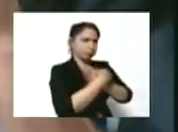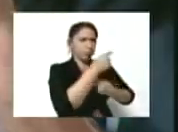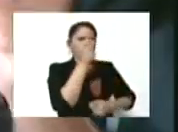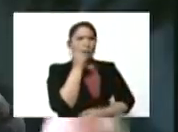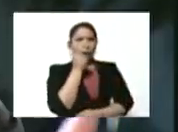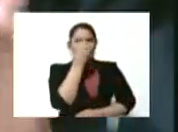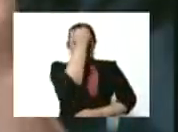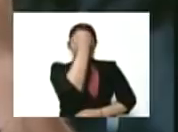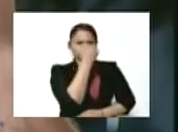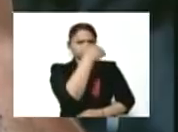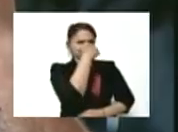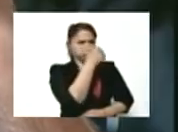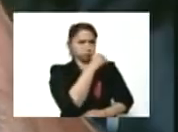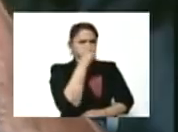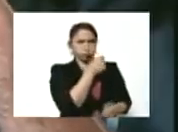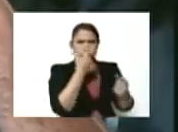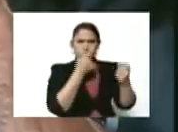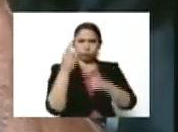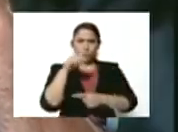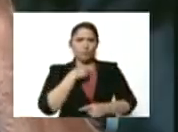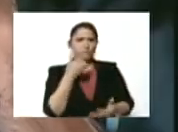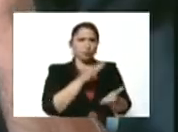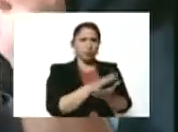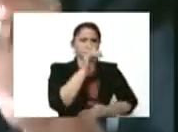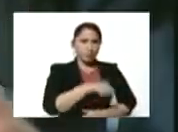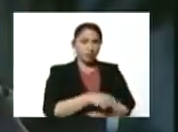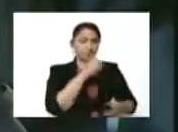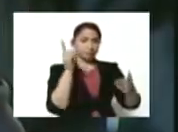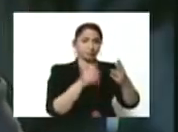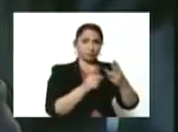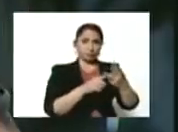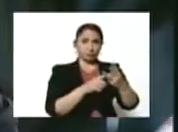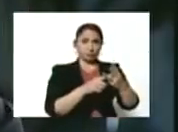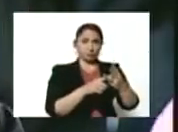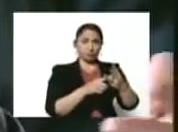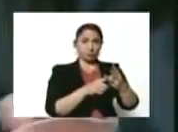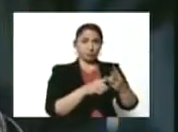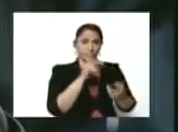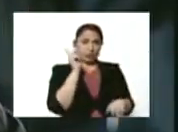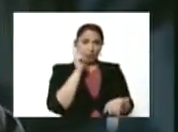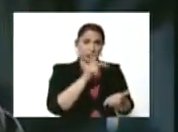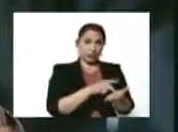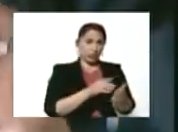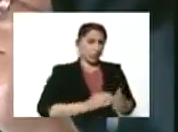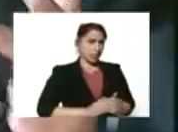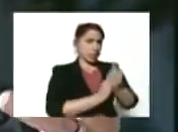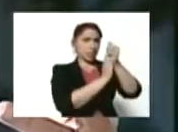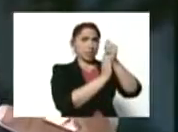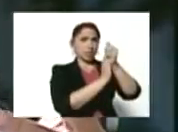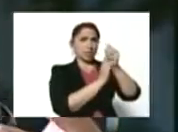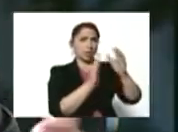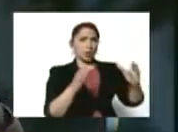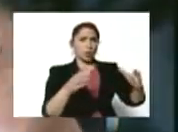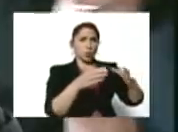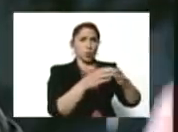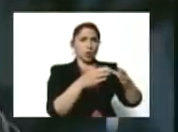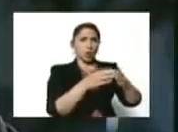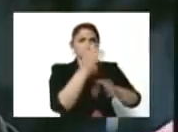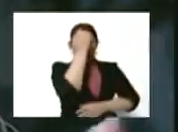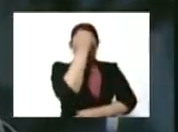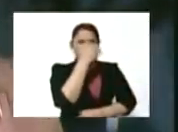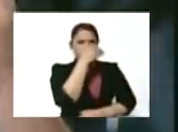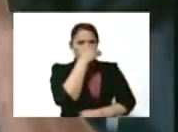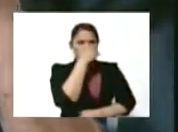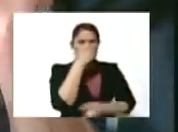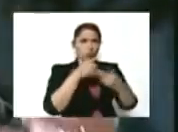de paramilitares, de narcotraficantes, que incluye la presencia absolutamente libre de cuerpos de mercenarios extranjeros en